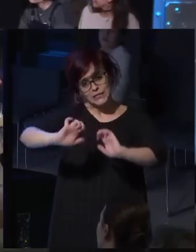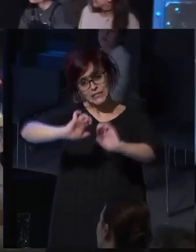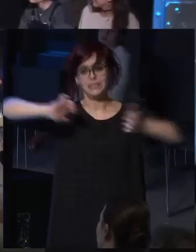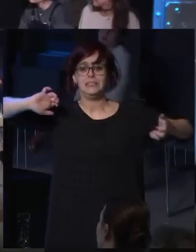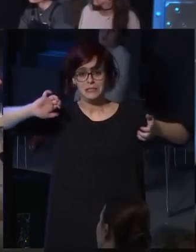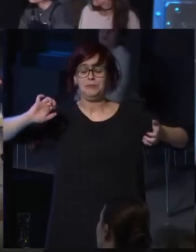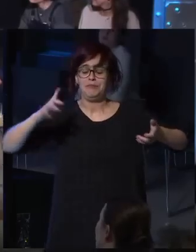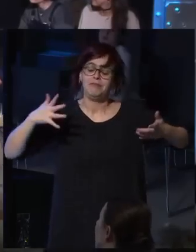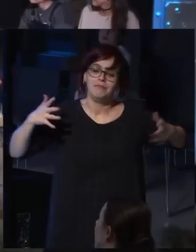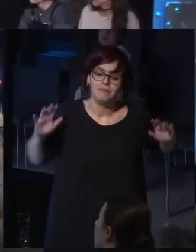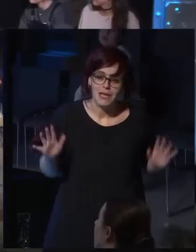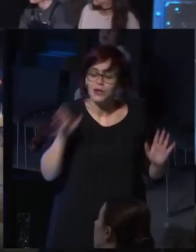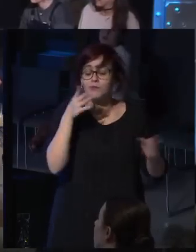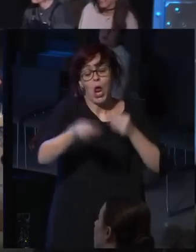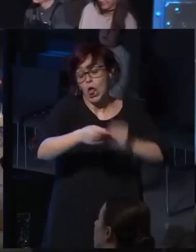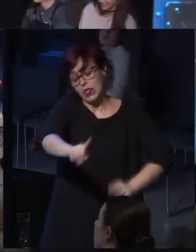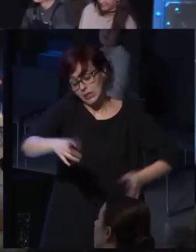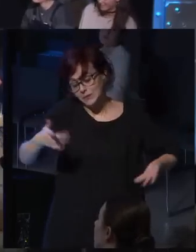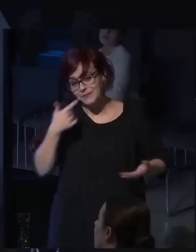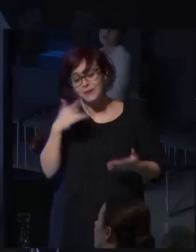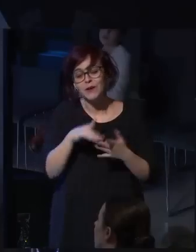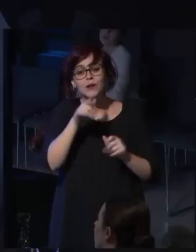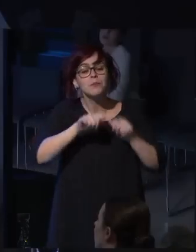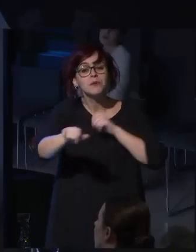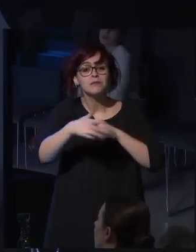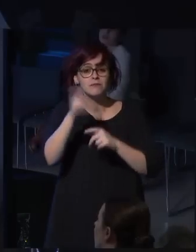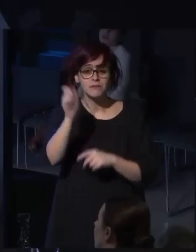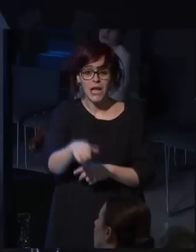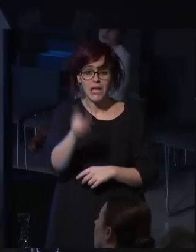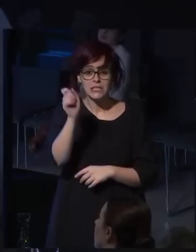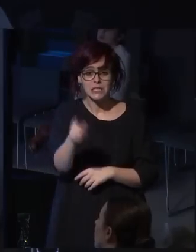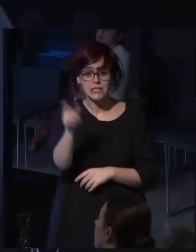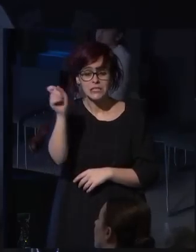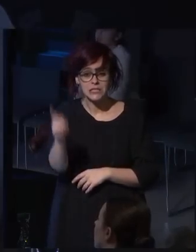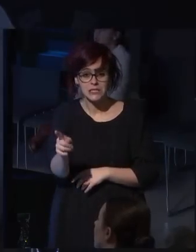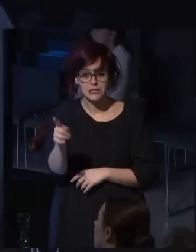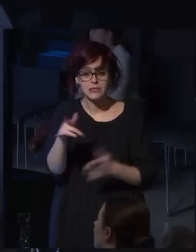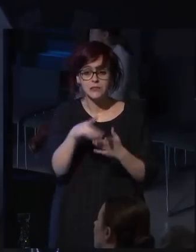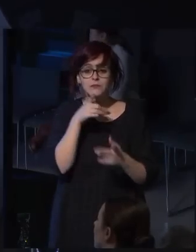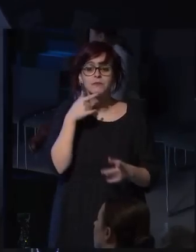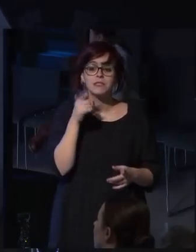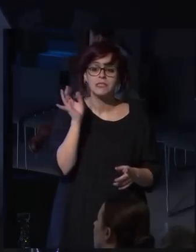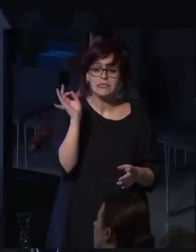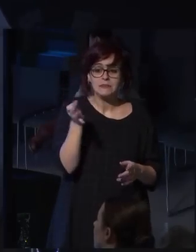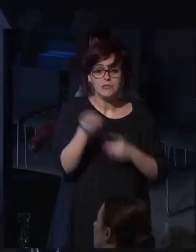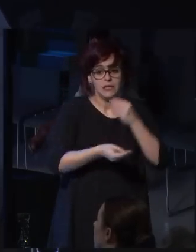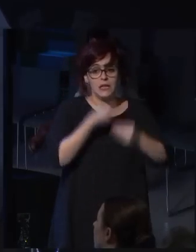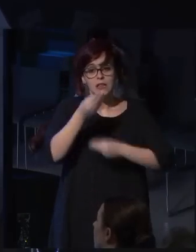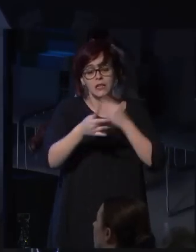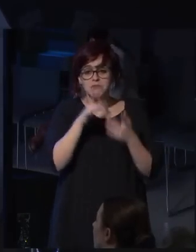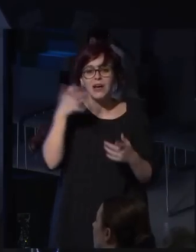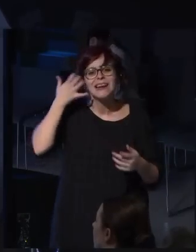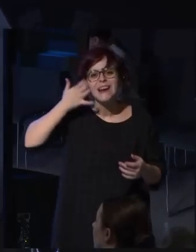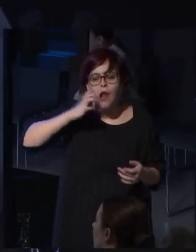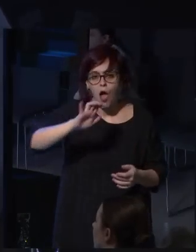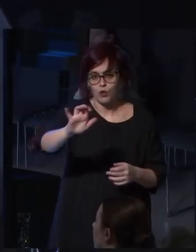hubiese estado guay, ¿eh? Te lo agradeceríamos. Pero en cualquiera de los casos yo creo que sí, que hace que suene un poco así, un poco raro,